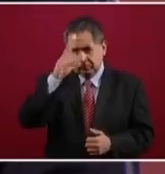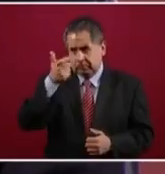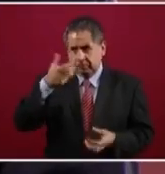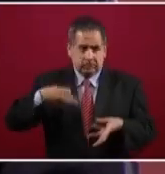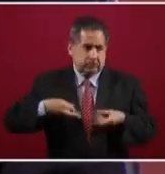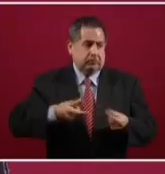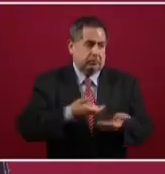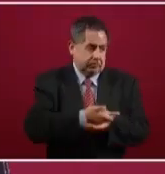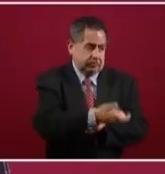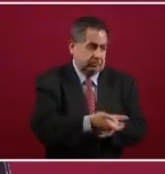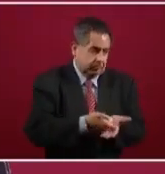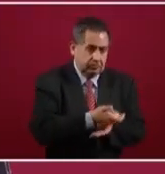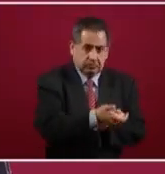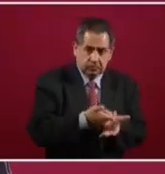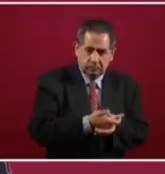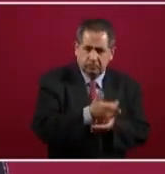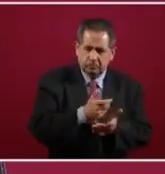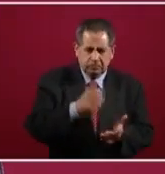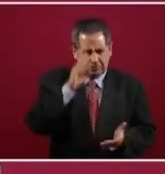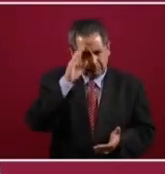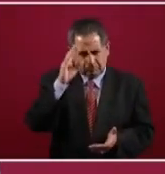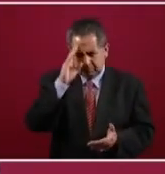onerosos,